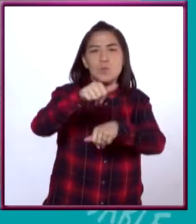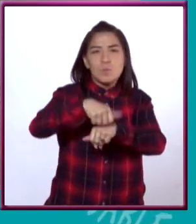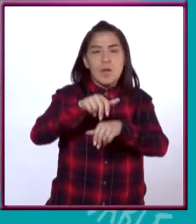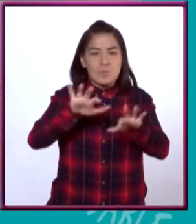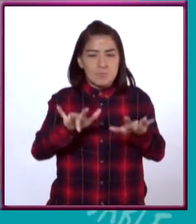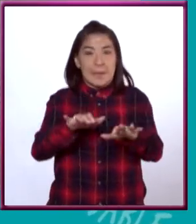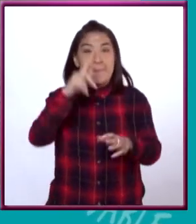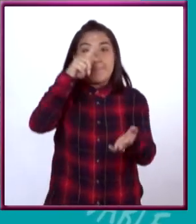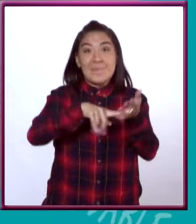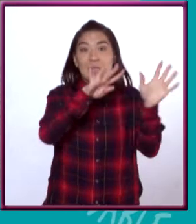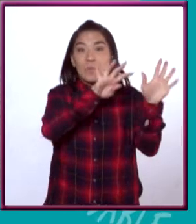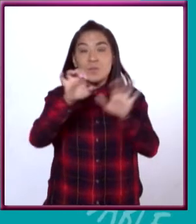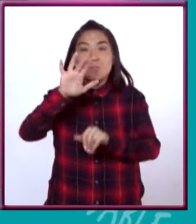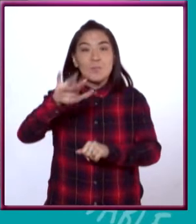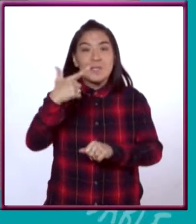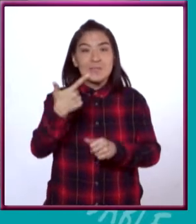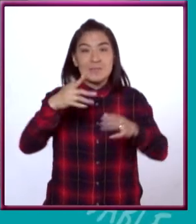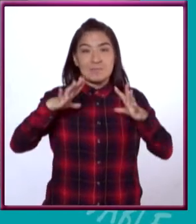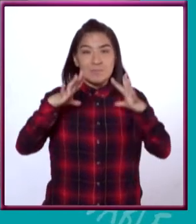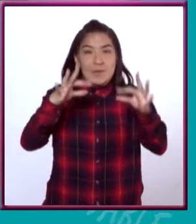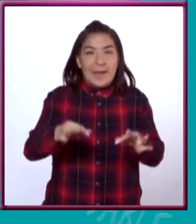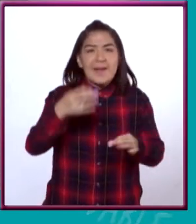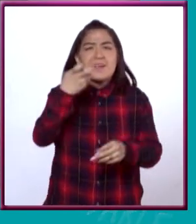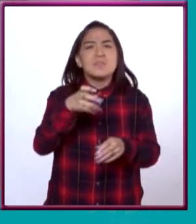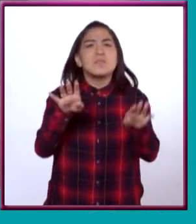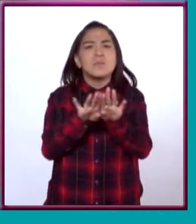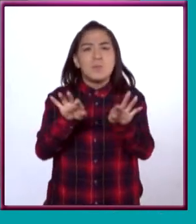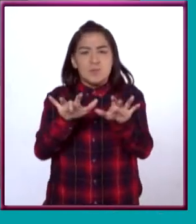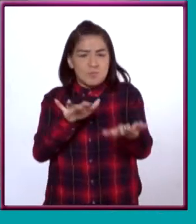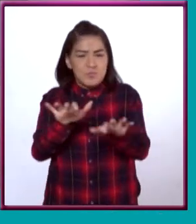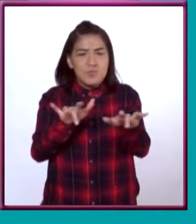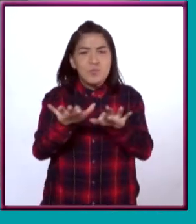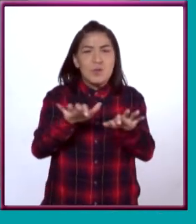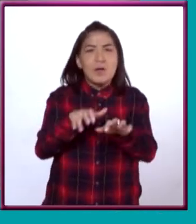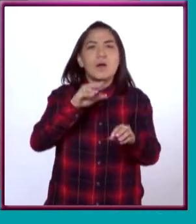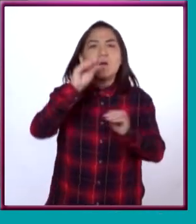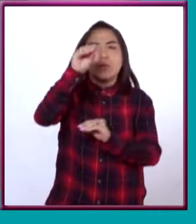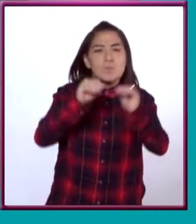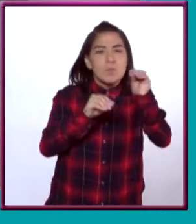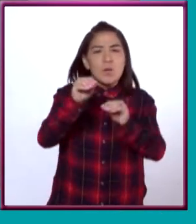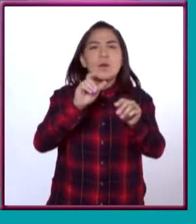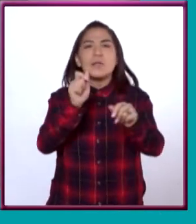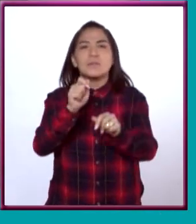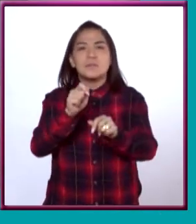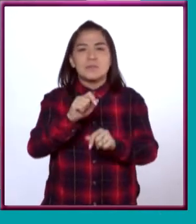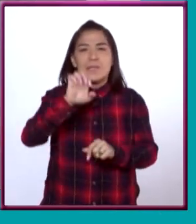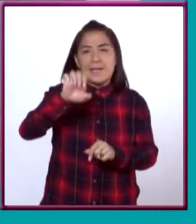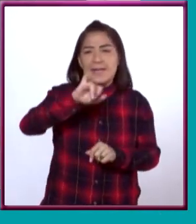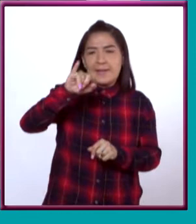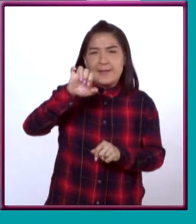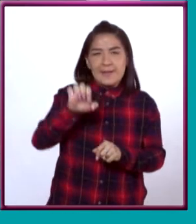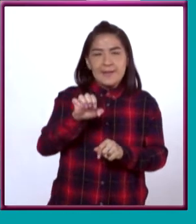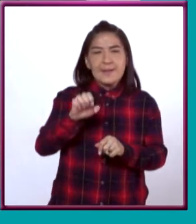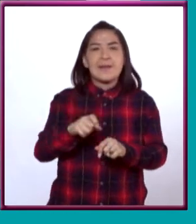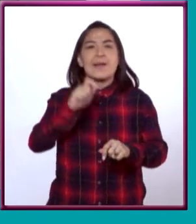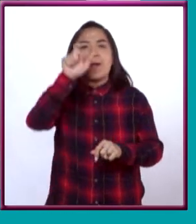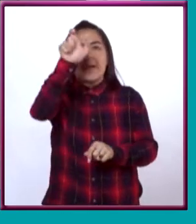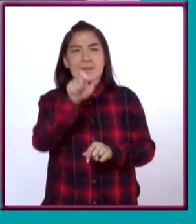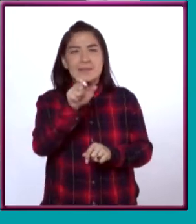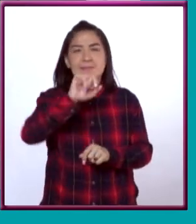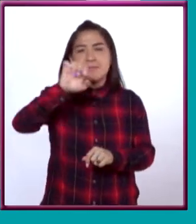en 1957, es decir, con un control de la posición de un elemento en los ejes X, Y y